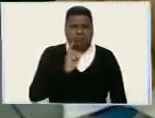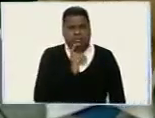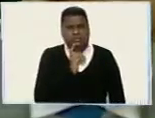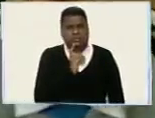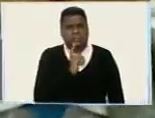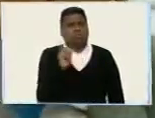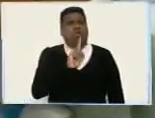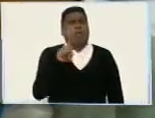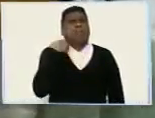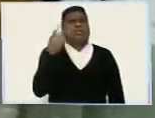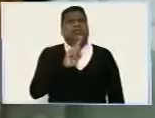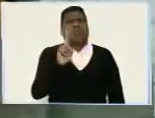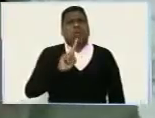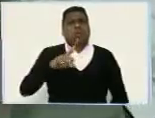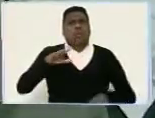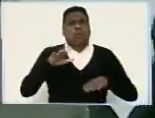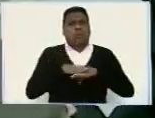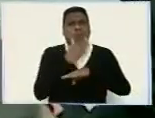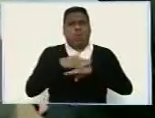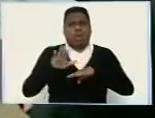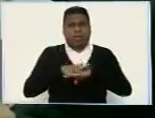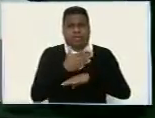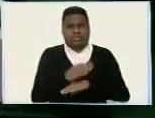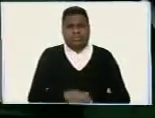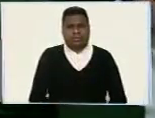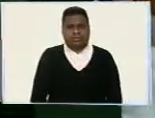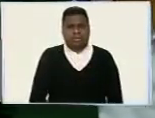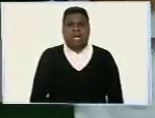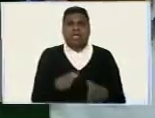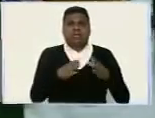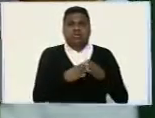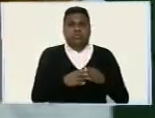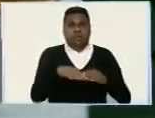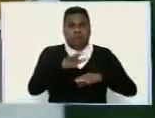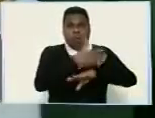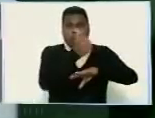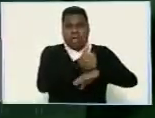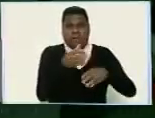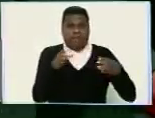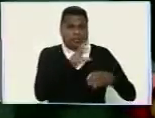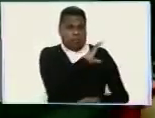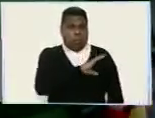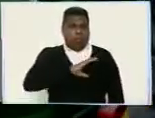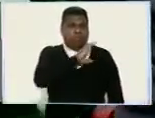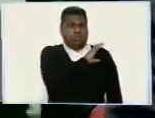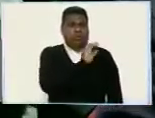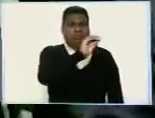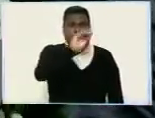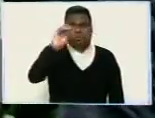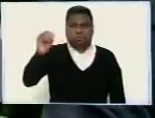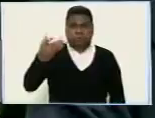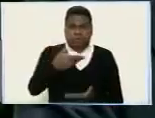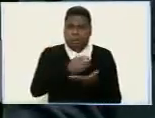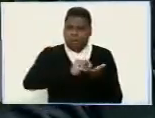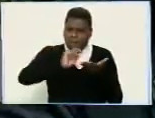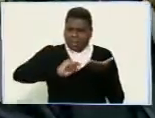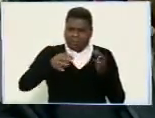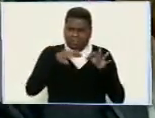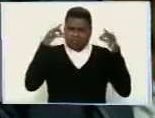Mañana o el jueves. El jueves a los jefes de comisión. Y yo le pido a todos y a todos que en un papelito